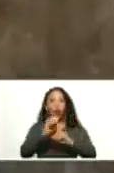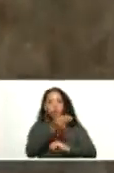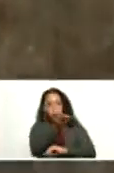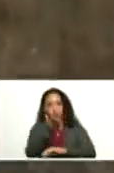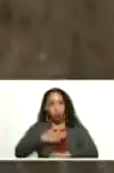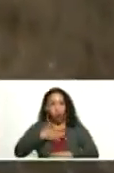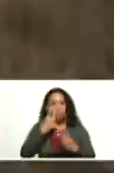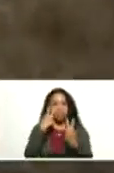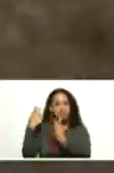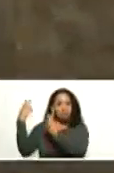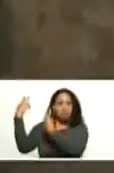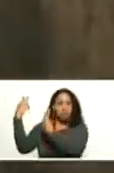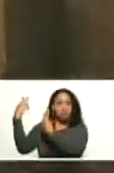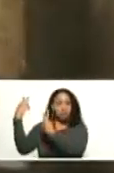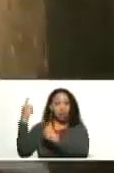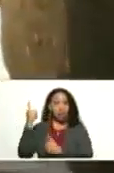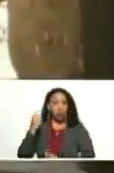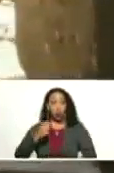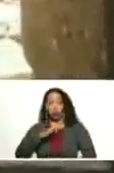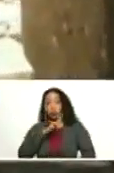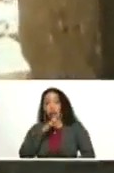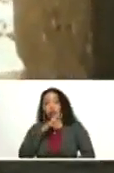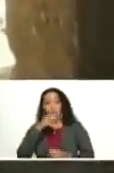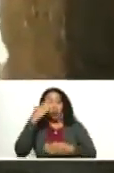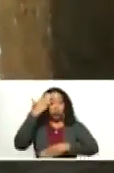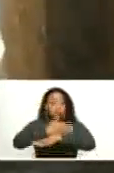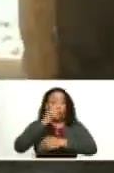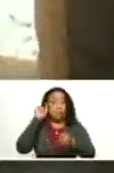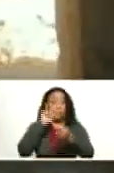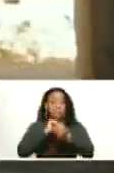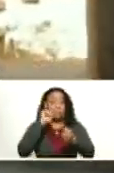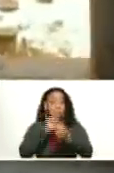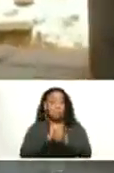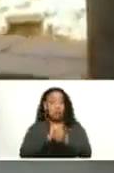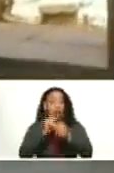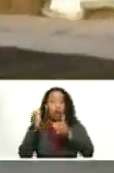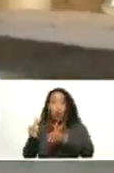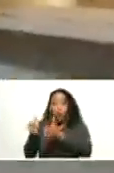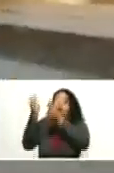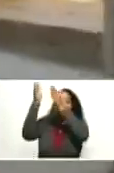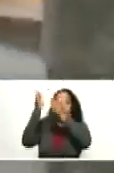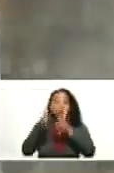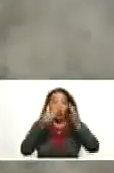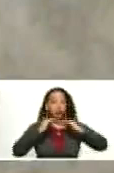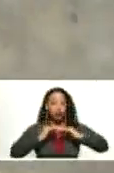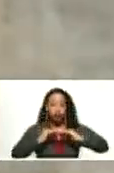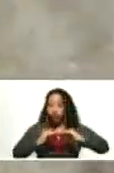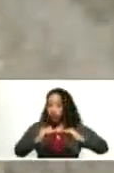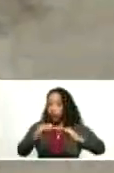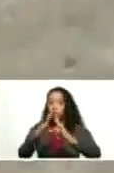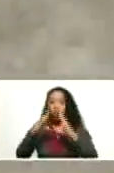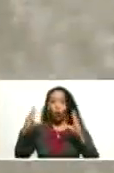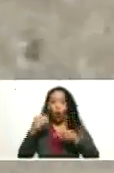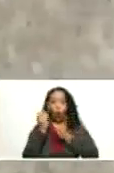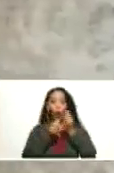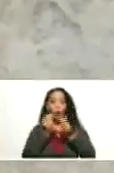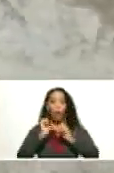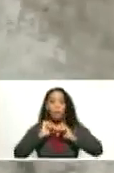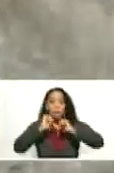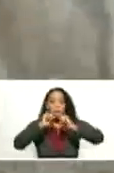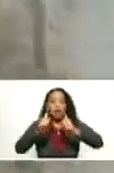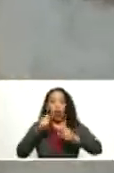verán lo imponente de los muros, de las columnas, de los pisos, y cómo ha empezado, bueno,